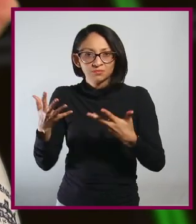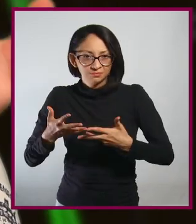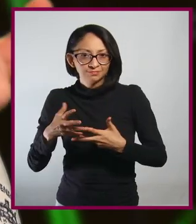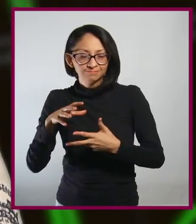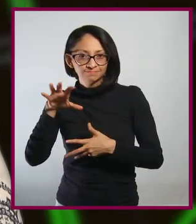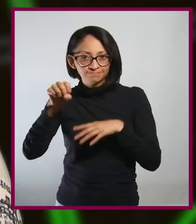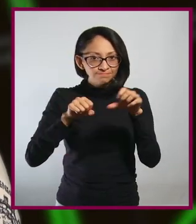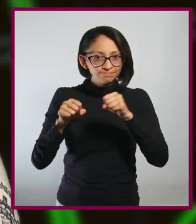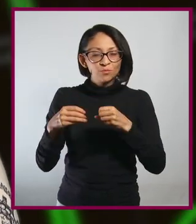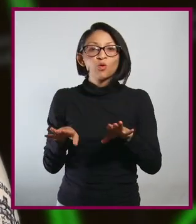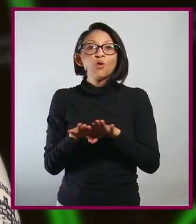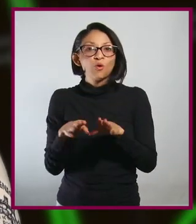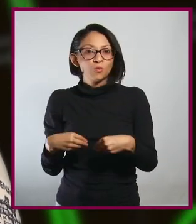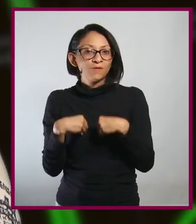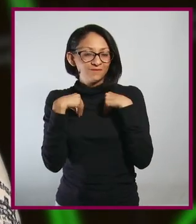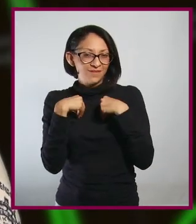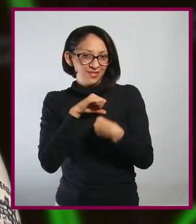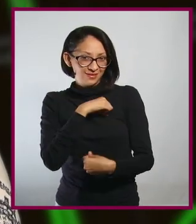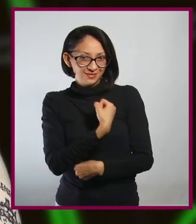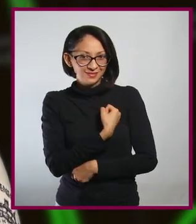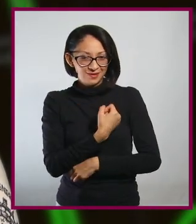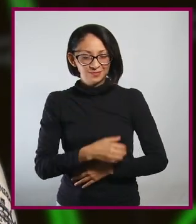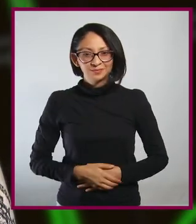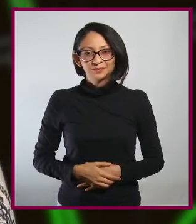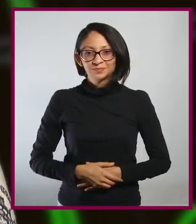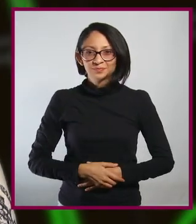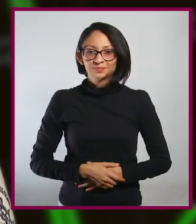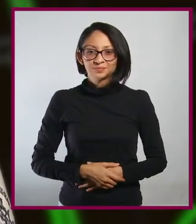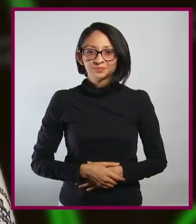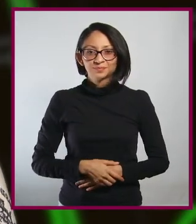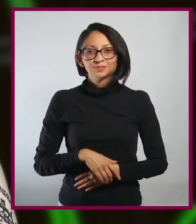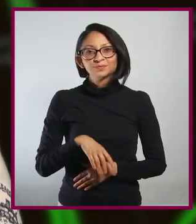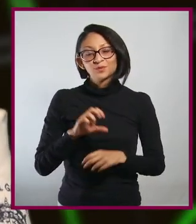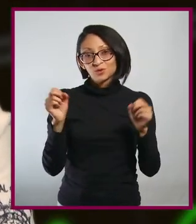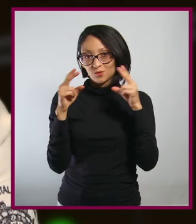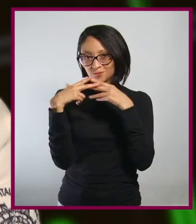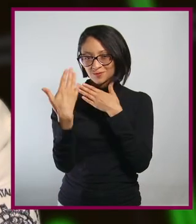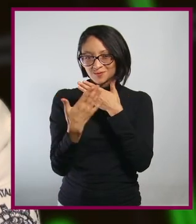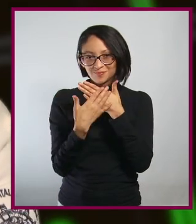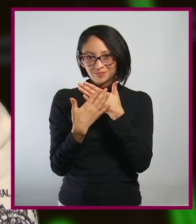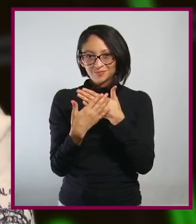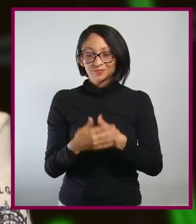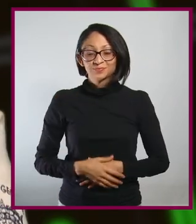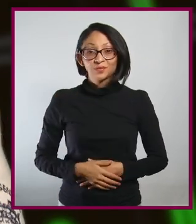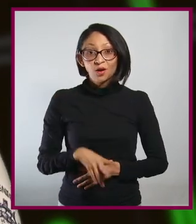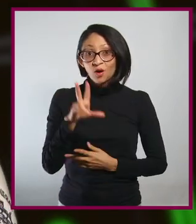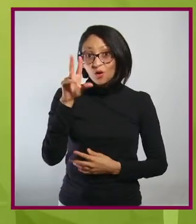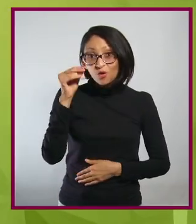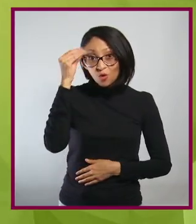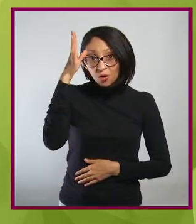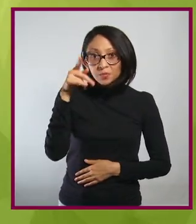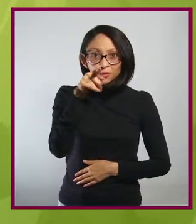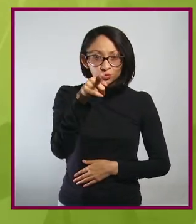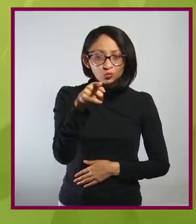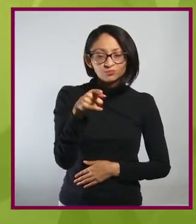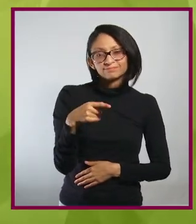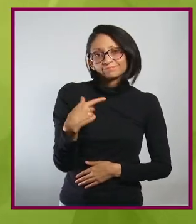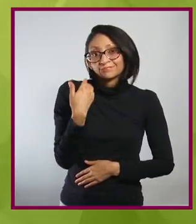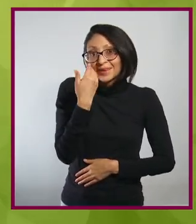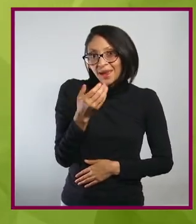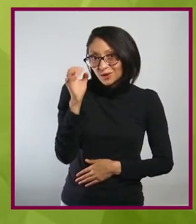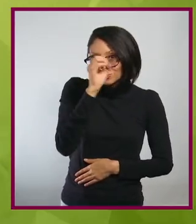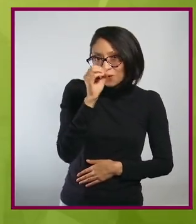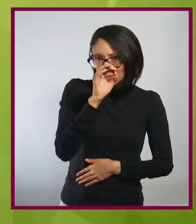y practicar cómo llevar una vida saludable. Hasta la próxima. No olvides que nos